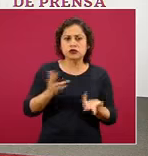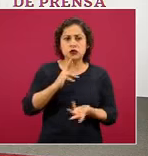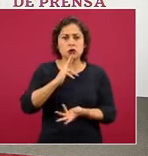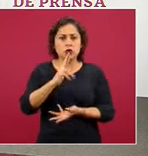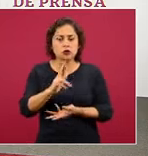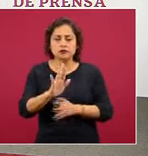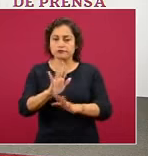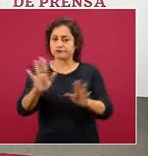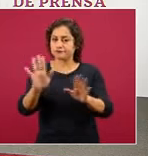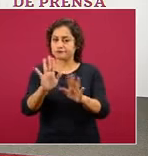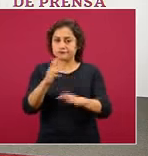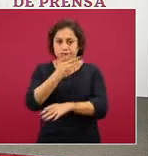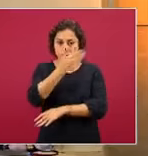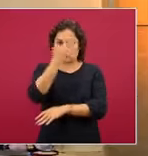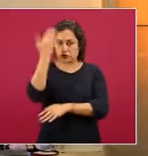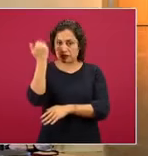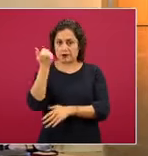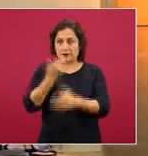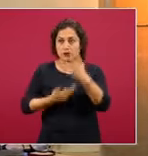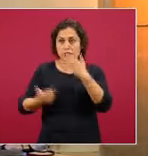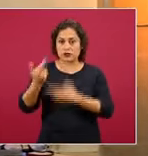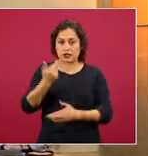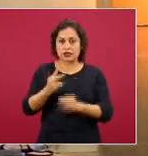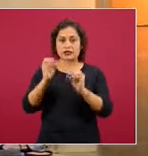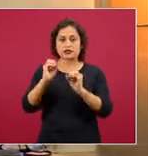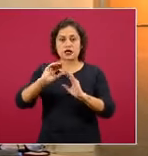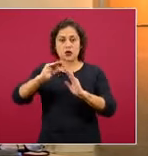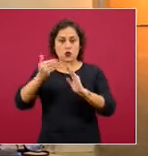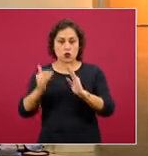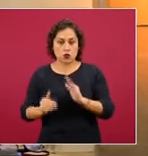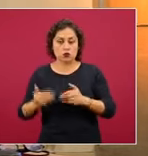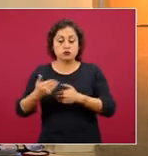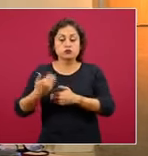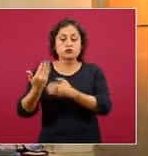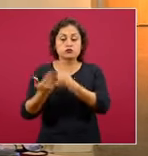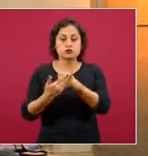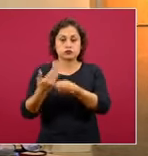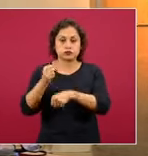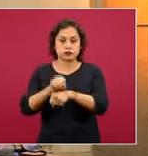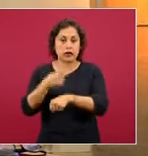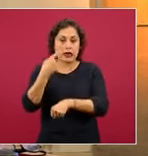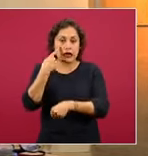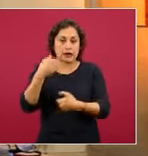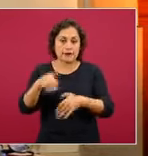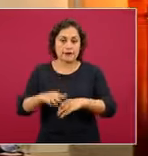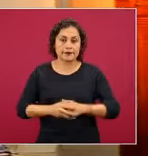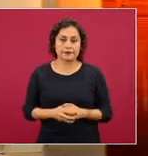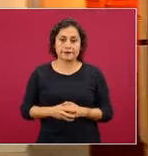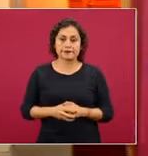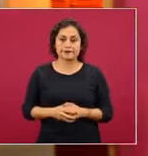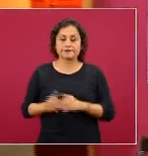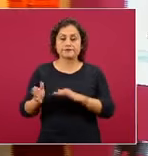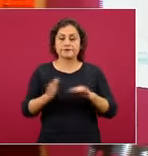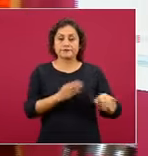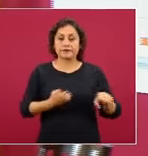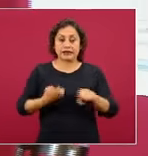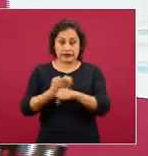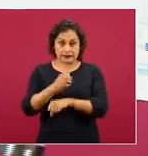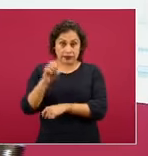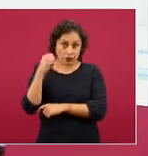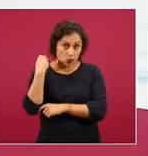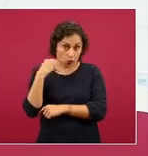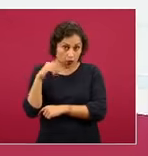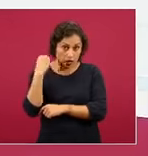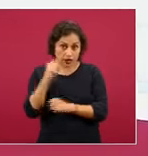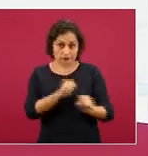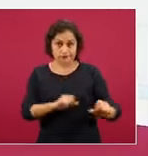posibilidad de un repunte o un descenso para las próximas semanas. La siguiente. Estado de Oaxaca es de otros de estos estados donde